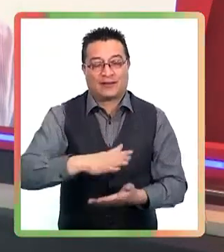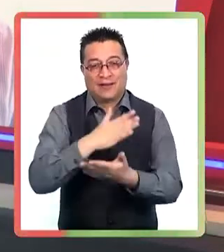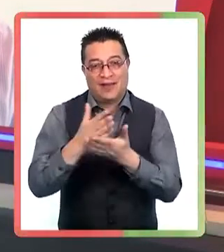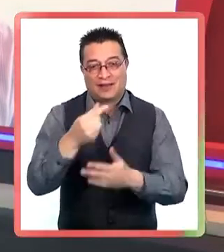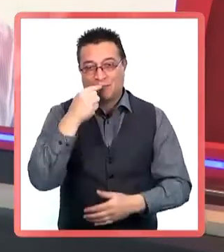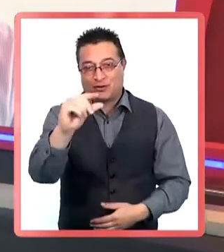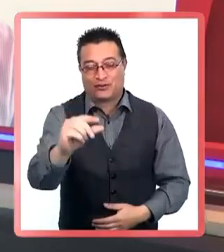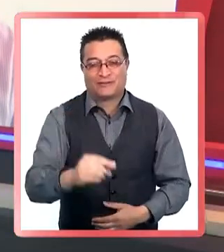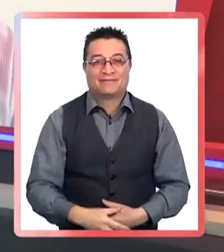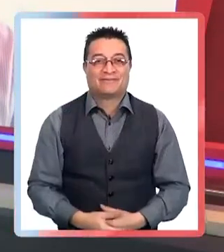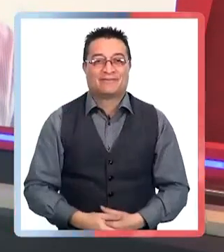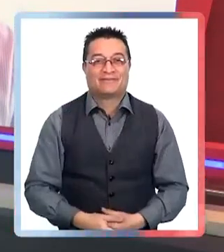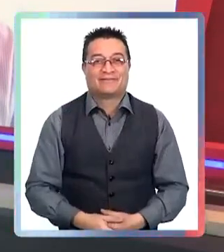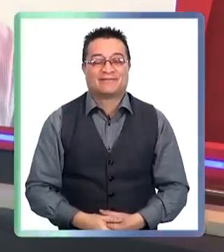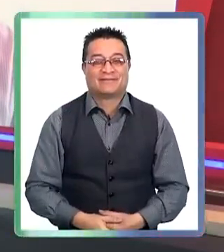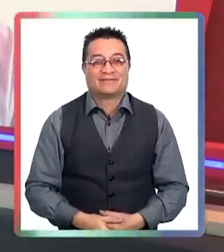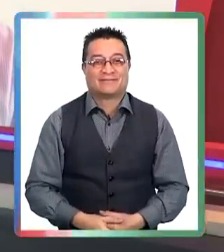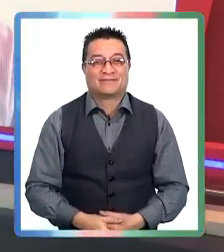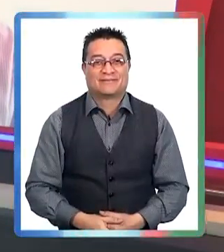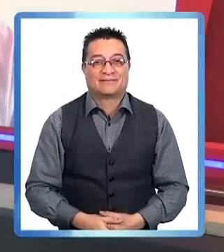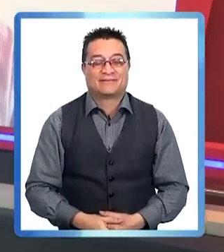Noticias. Hasta pronto.